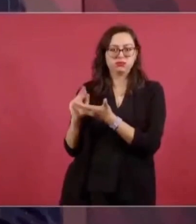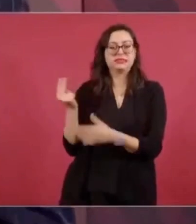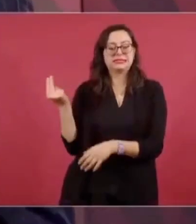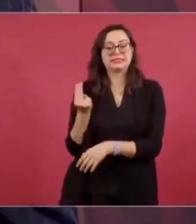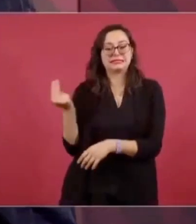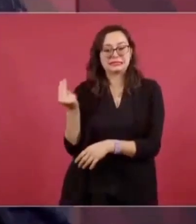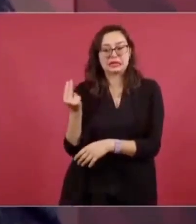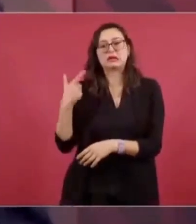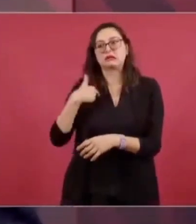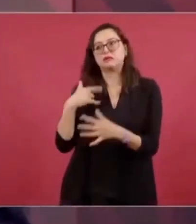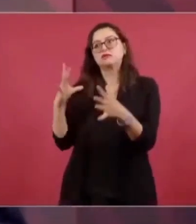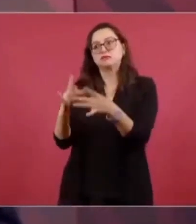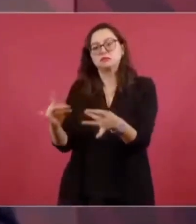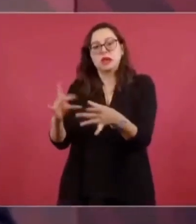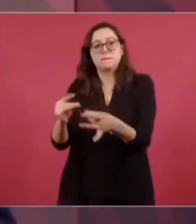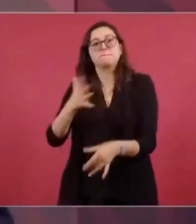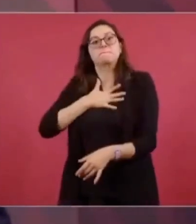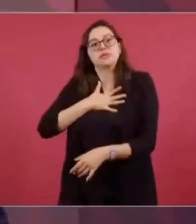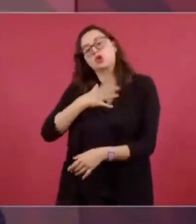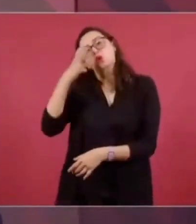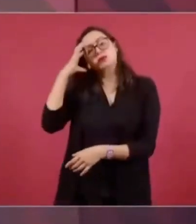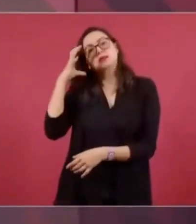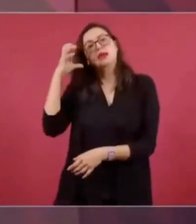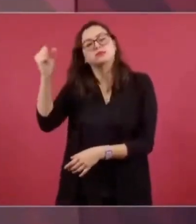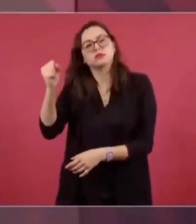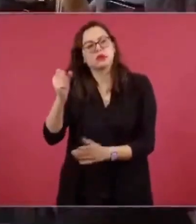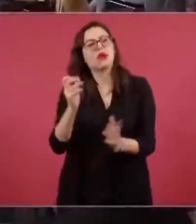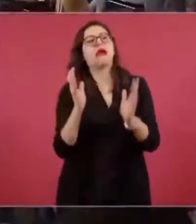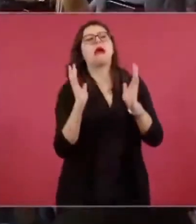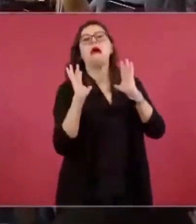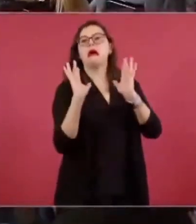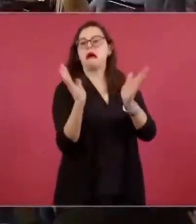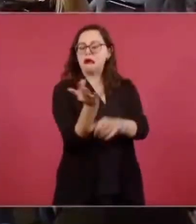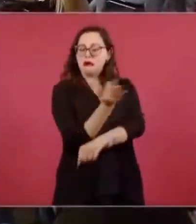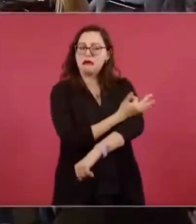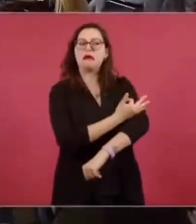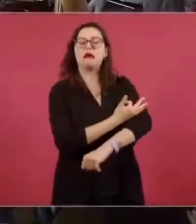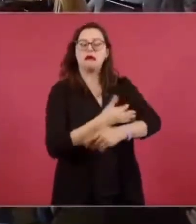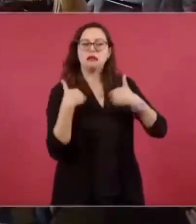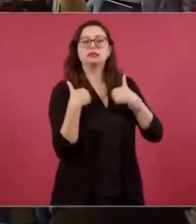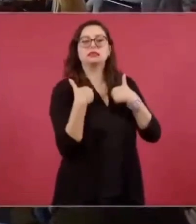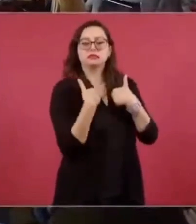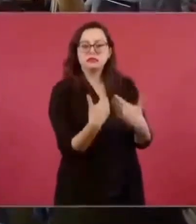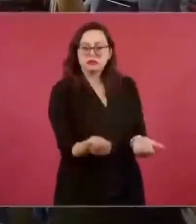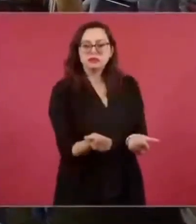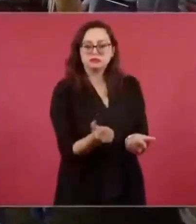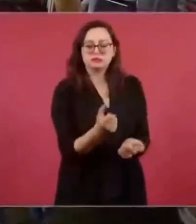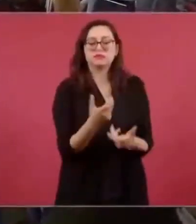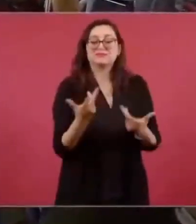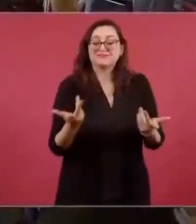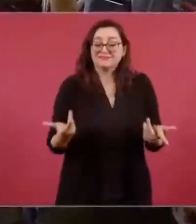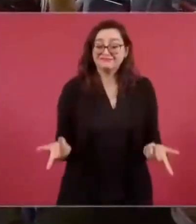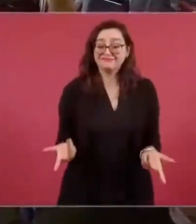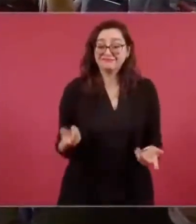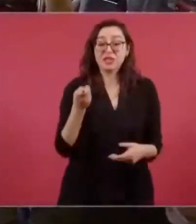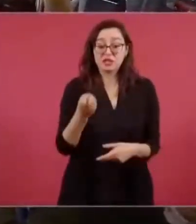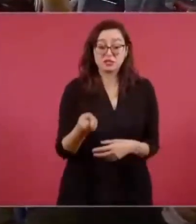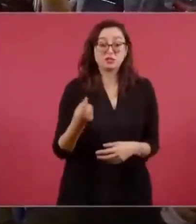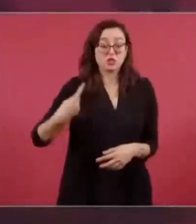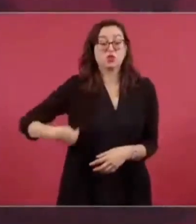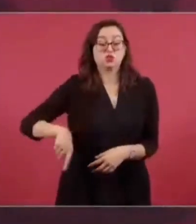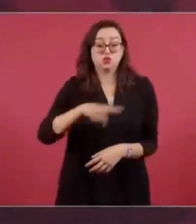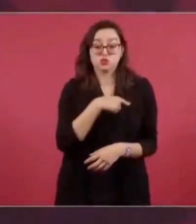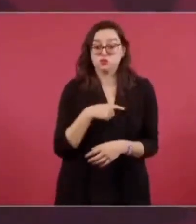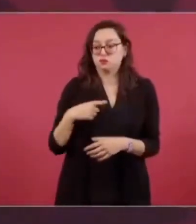Pero bueno, es todo lo que se ha hecho y